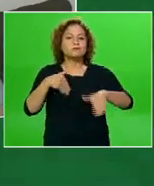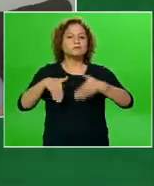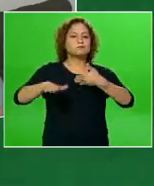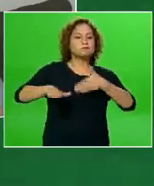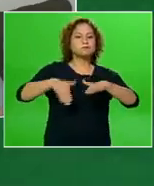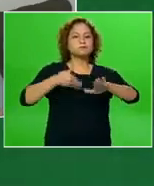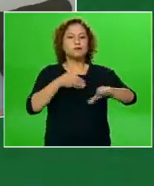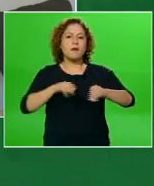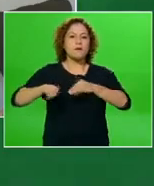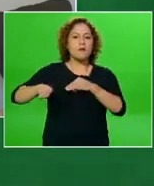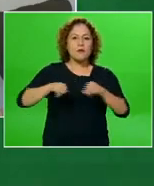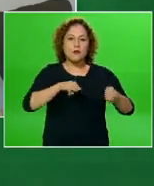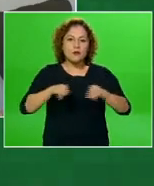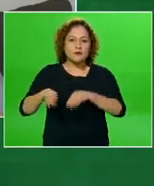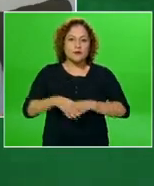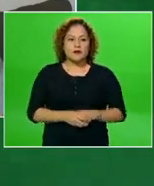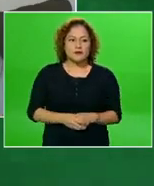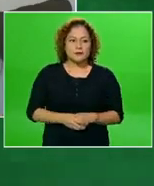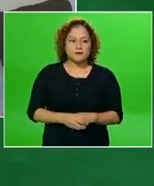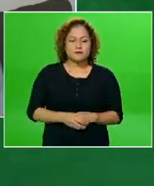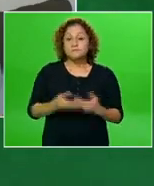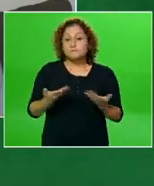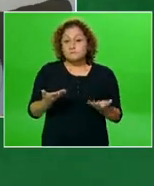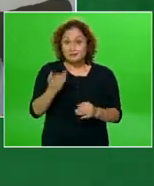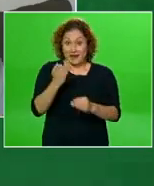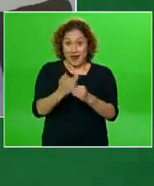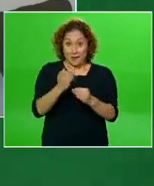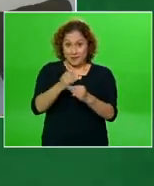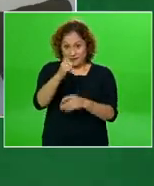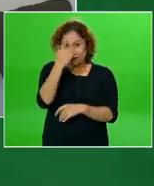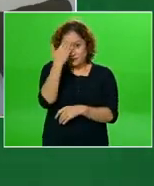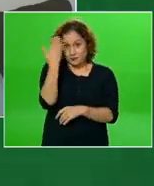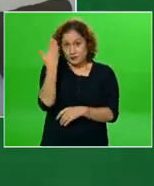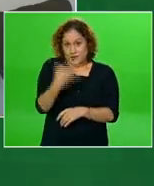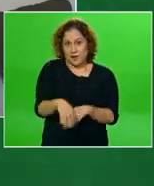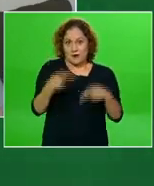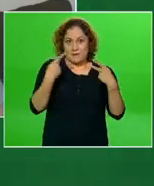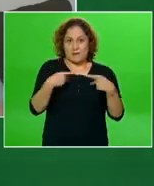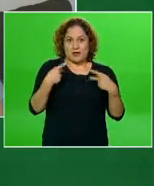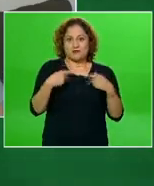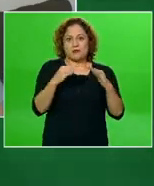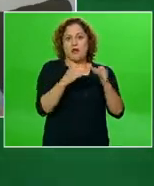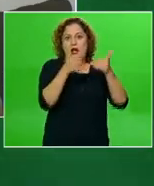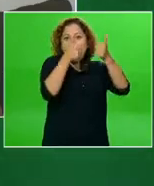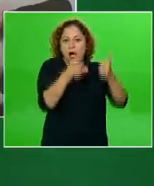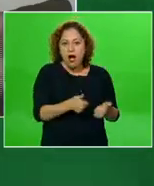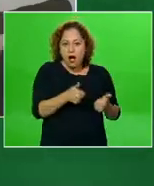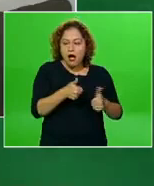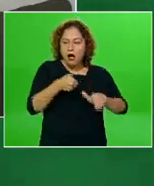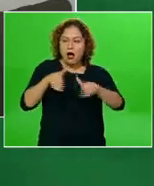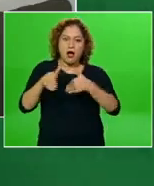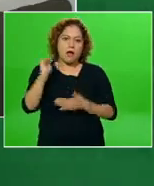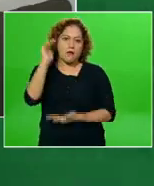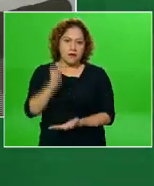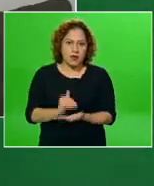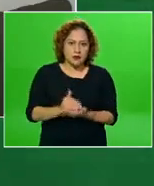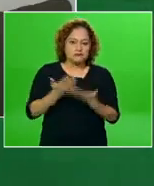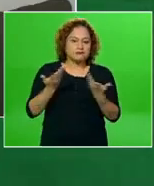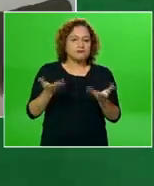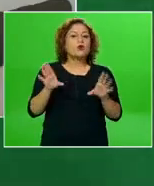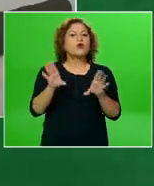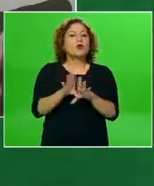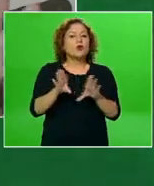que ahorita tal vez algunas personas no están con movimientos de caminar tanto como nos hacían antes entonces como trabajamos adentro del